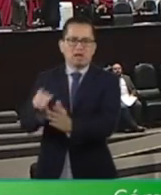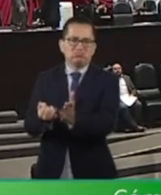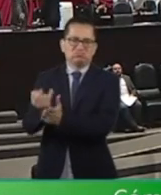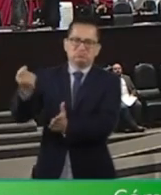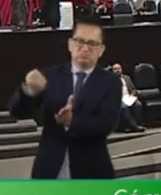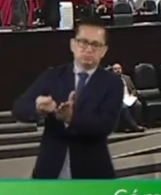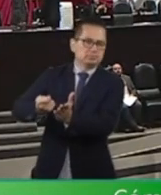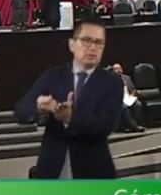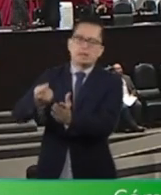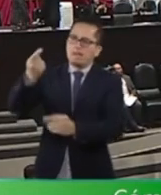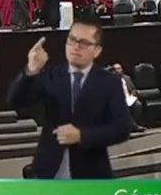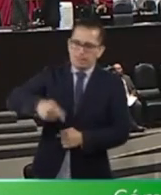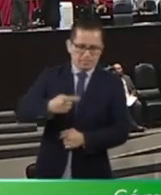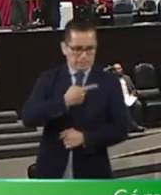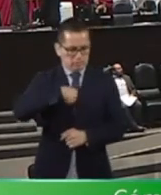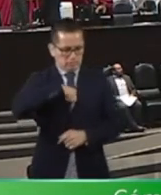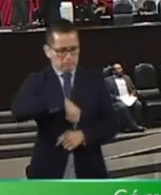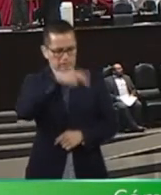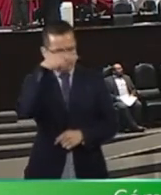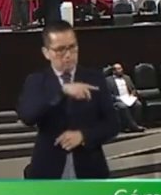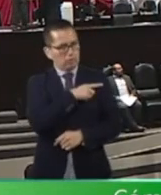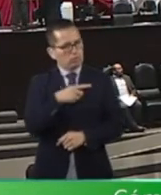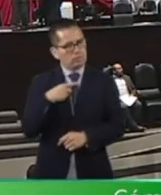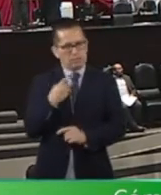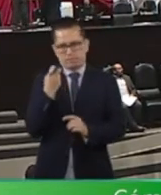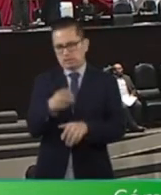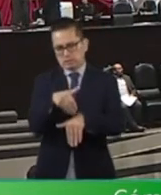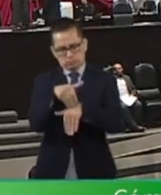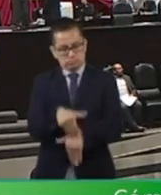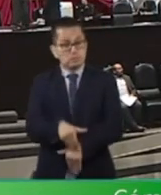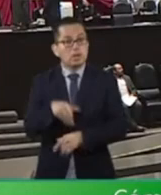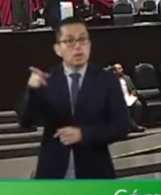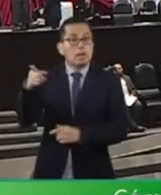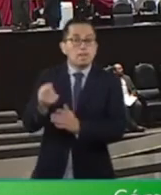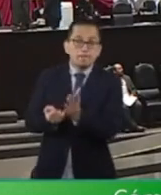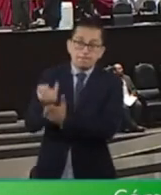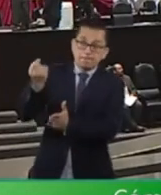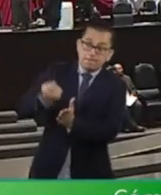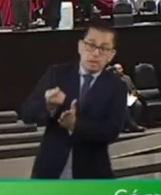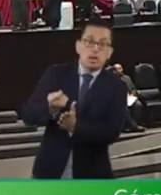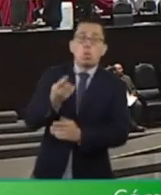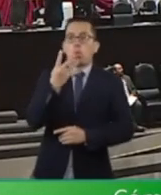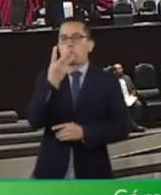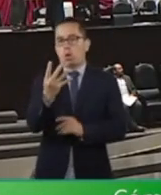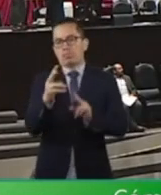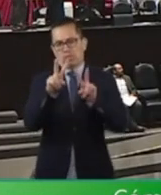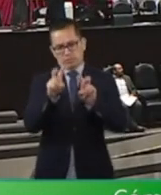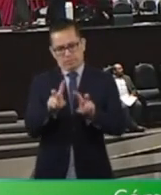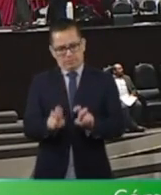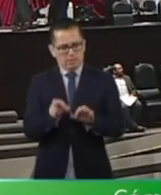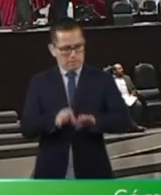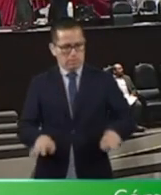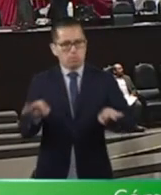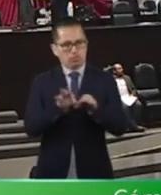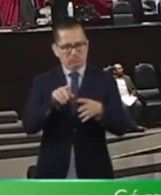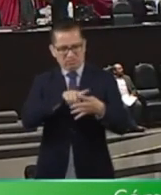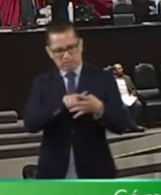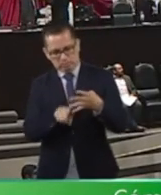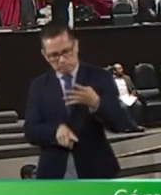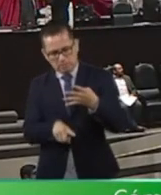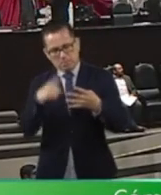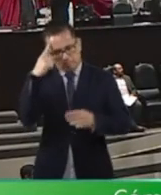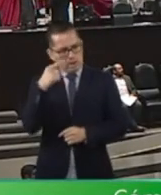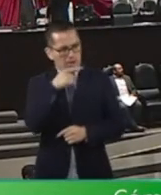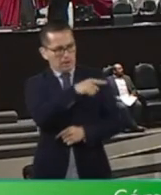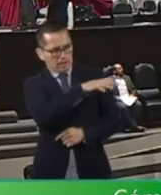materia. En este fallo, la Corte estableció cuatro principios fundamentales que las Fuerzas Armadas puedan intervenir en